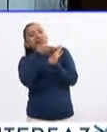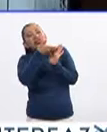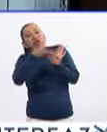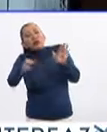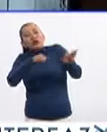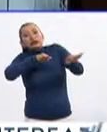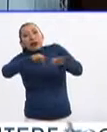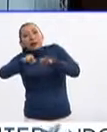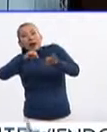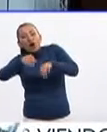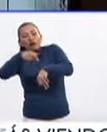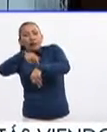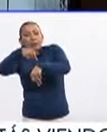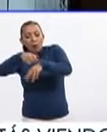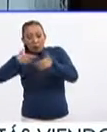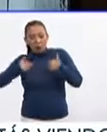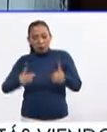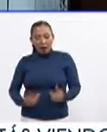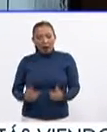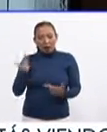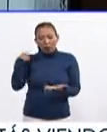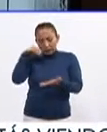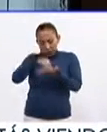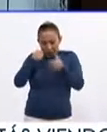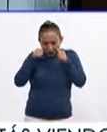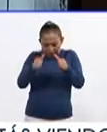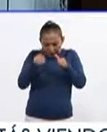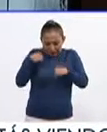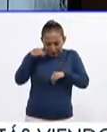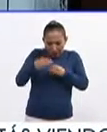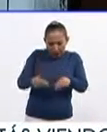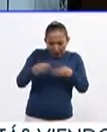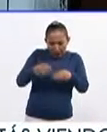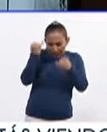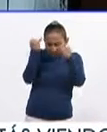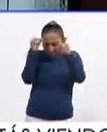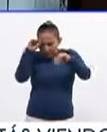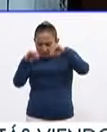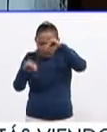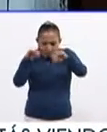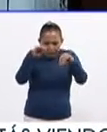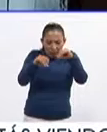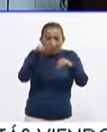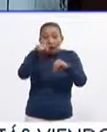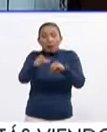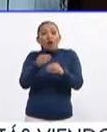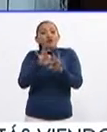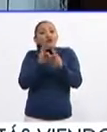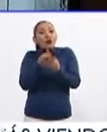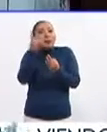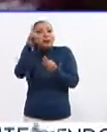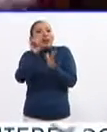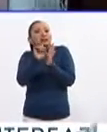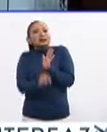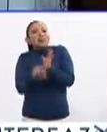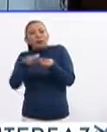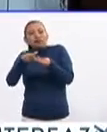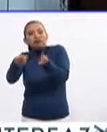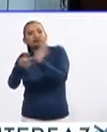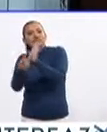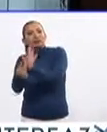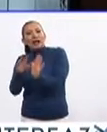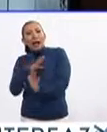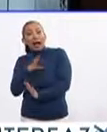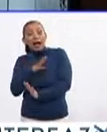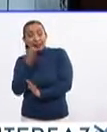de trabajo, el tiempo humano depositado en las mercancías y en las ideas, como la medida en el sistema de producción